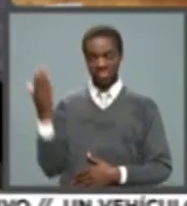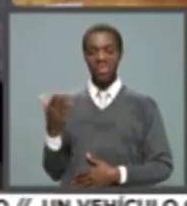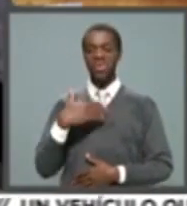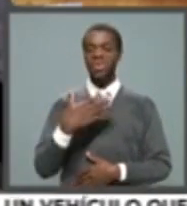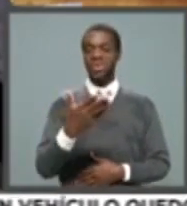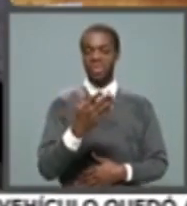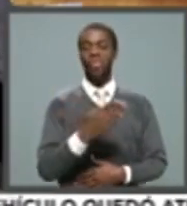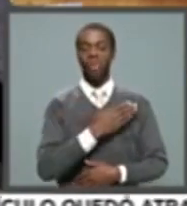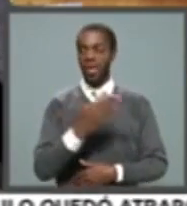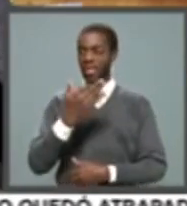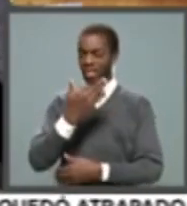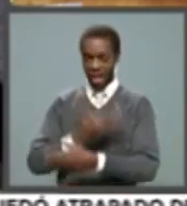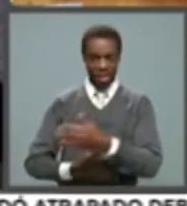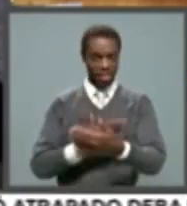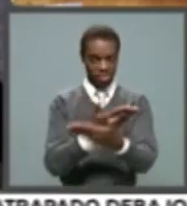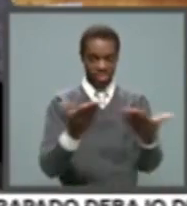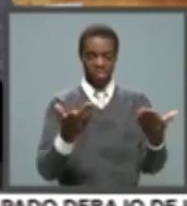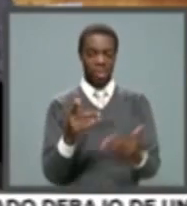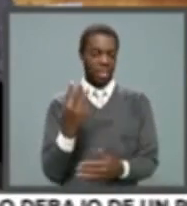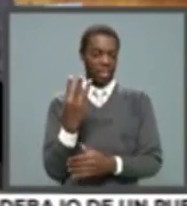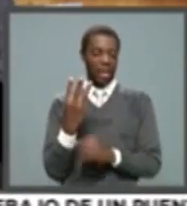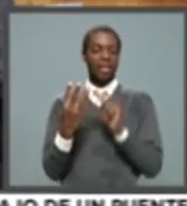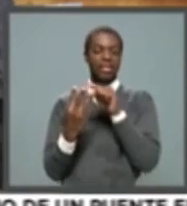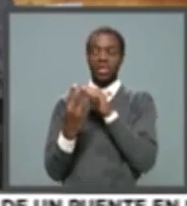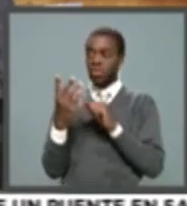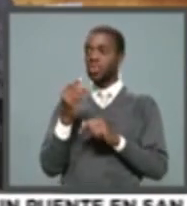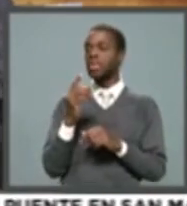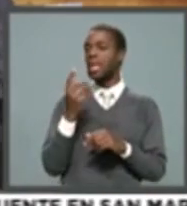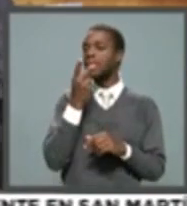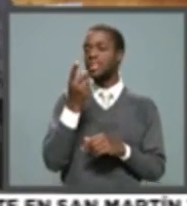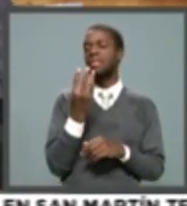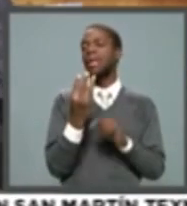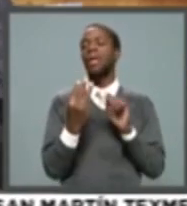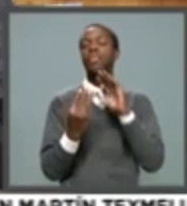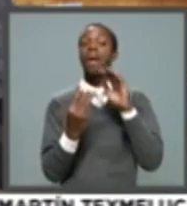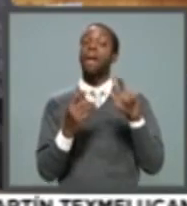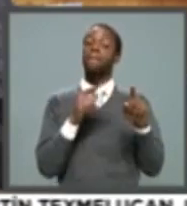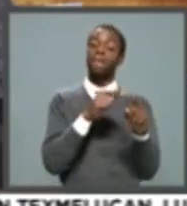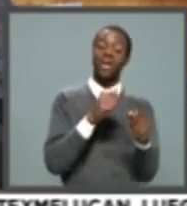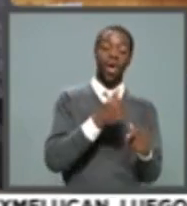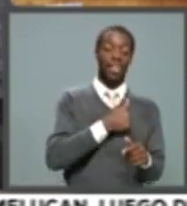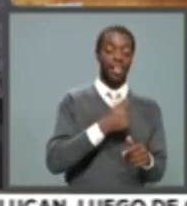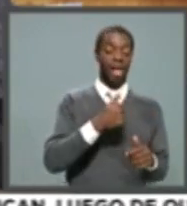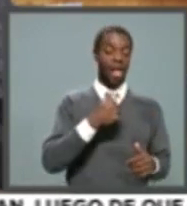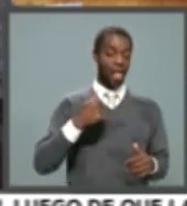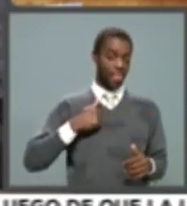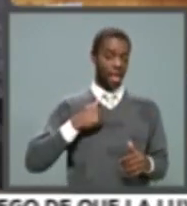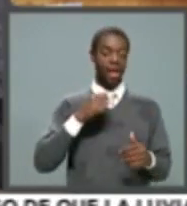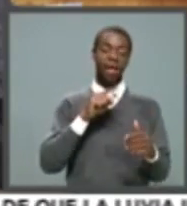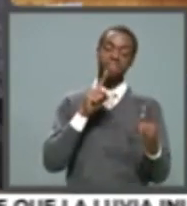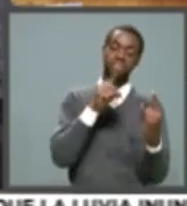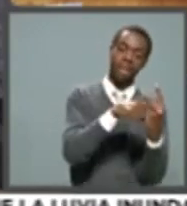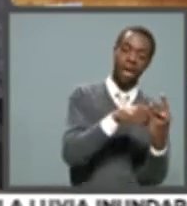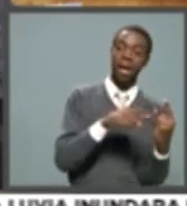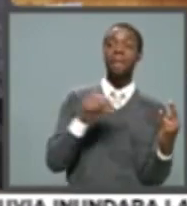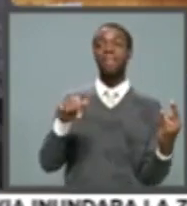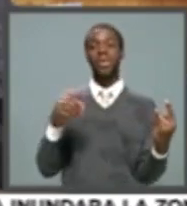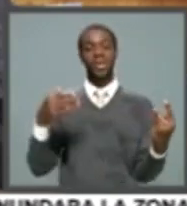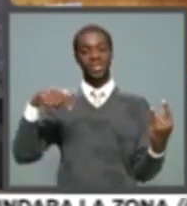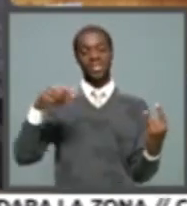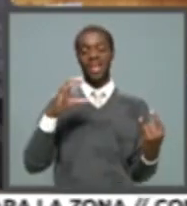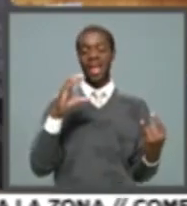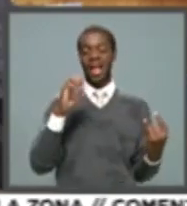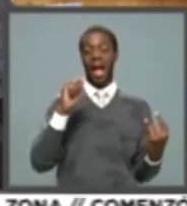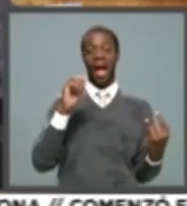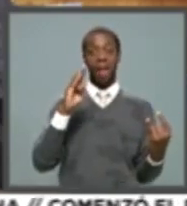nuestro auditorio. Era lo mínimo, ¿no? Cumplió la cuota que tú le pusiste. Sí, sí, sí, aunque Canadá se anotó. Pero mira, mientras el gol sea de Cavallini, no hay ningún problema.